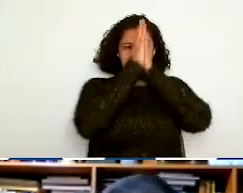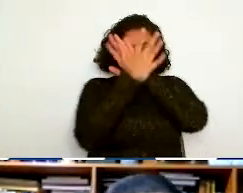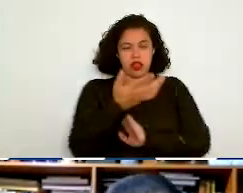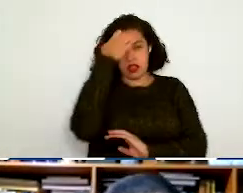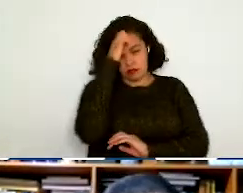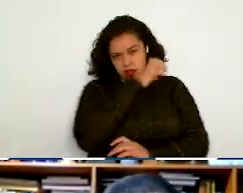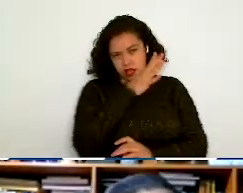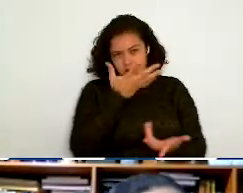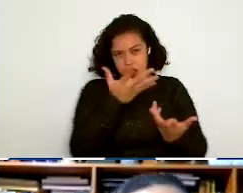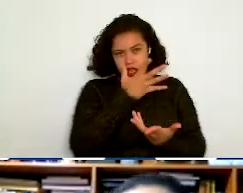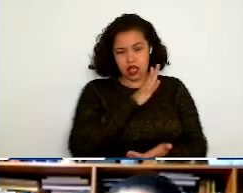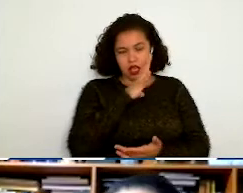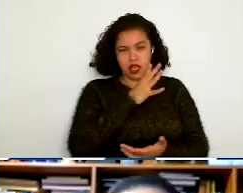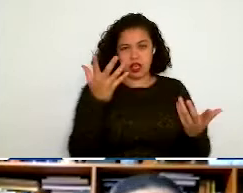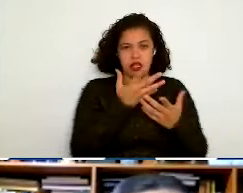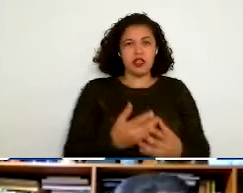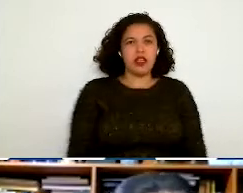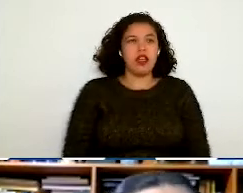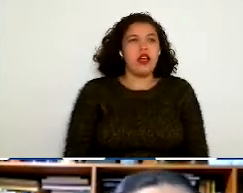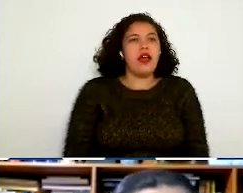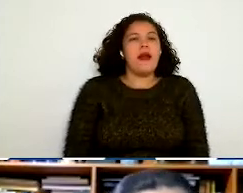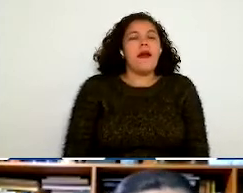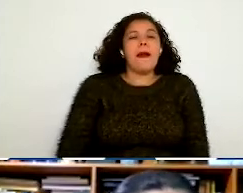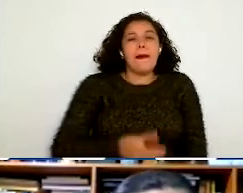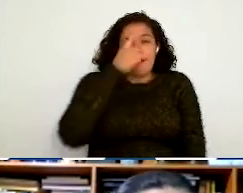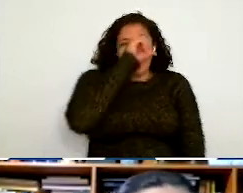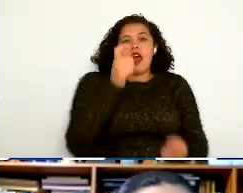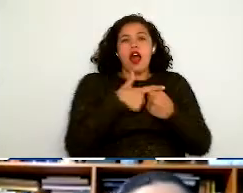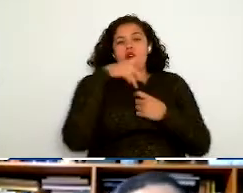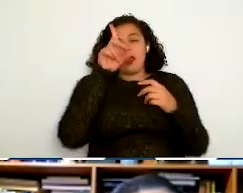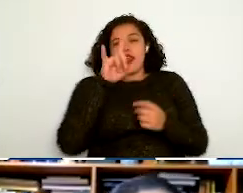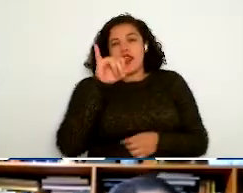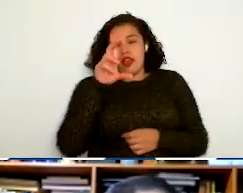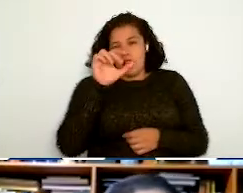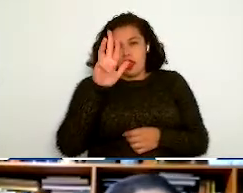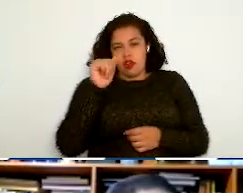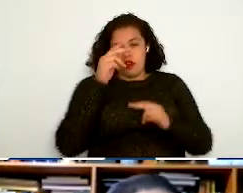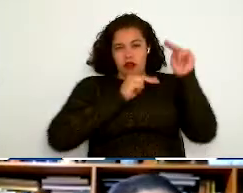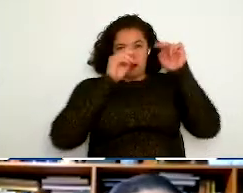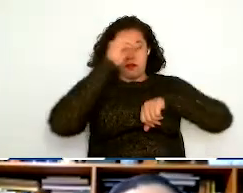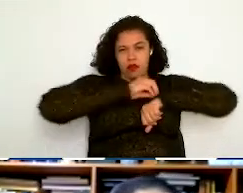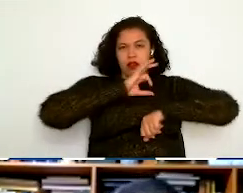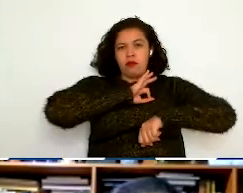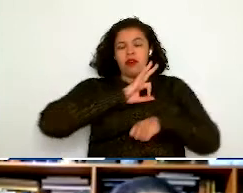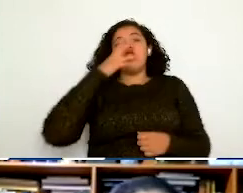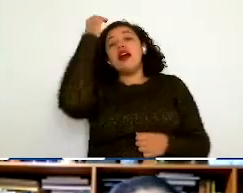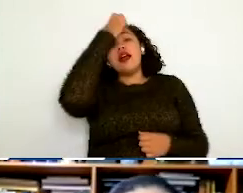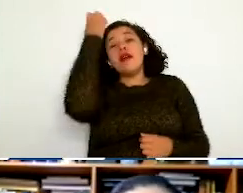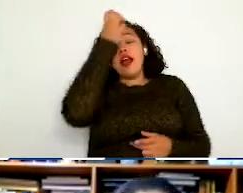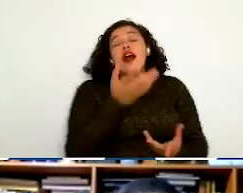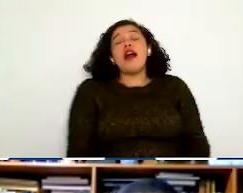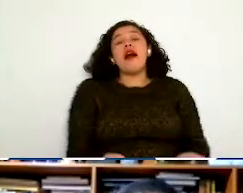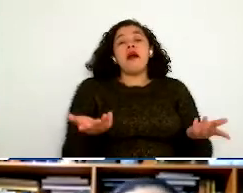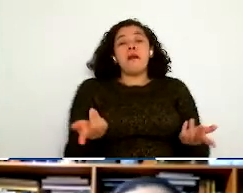experiencia, no en un indicador medible, en una experiencia que incluso para